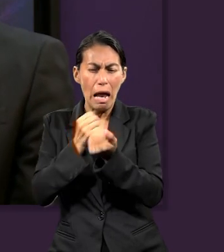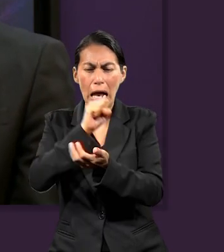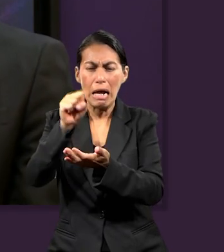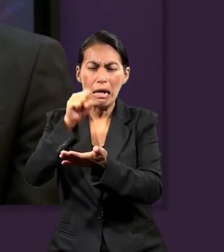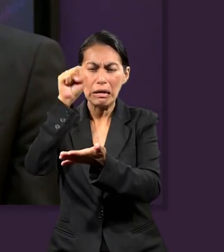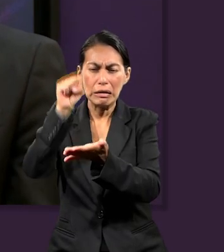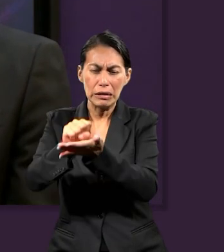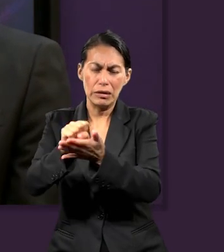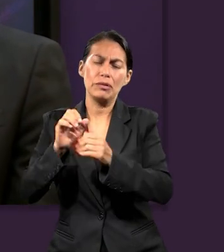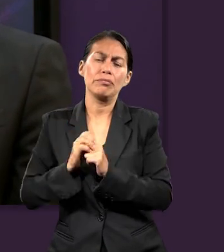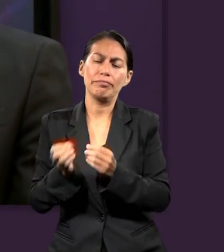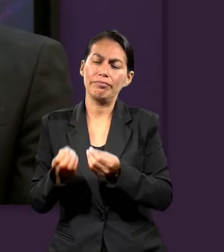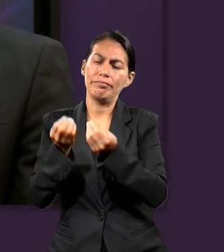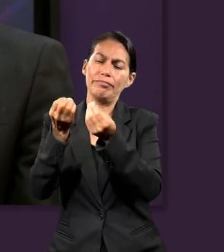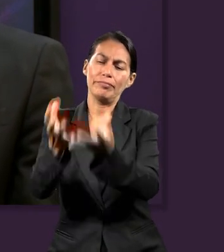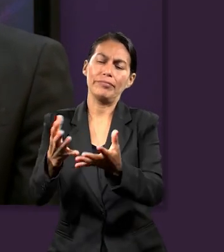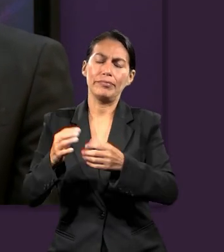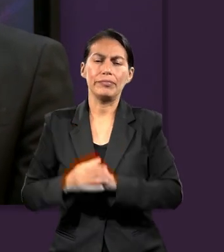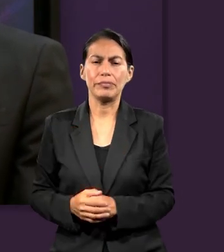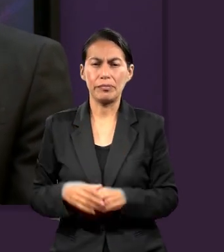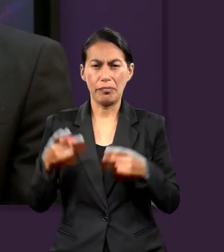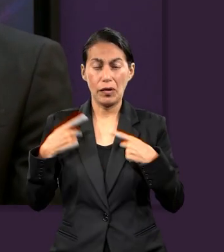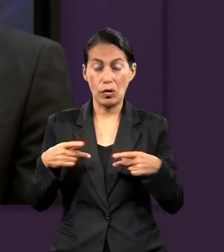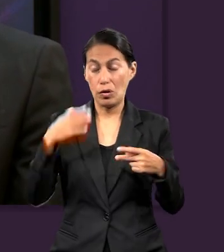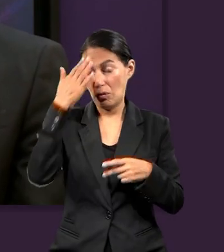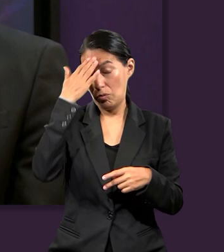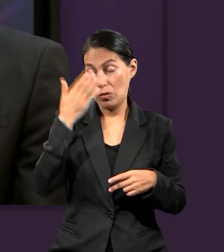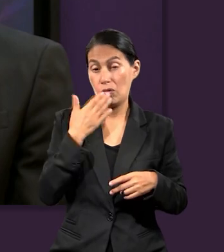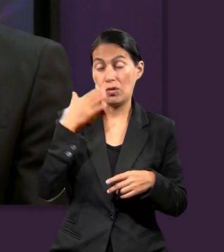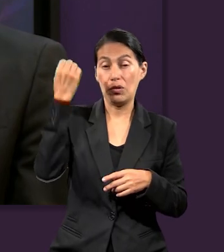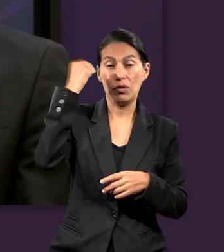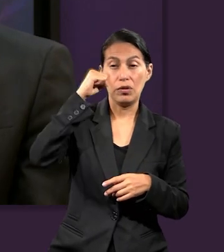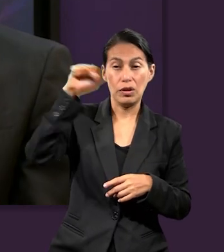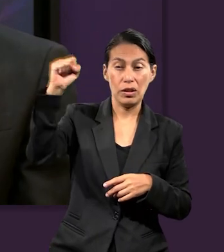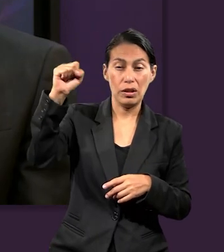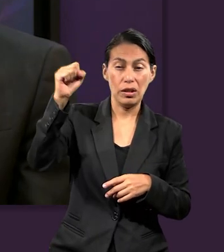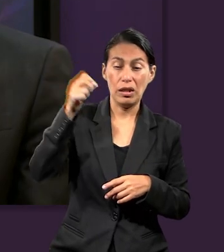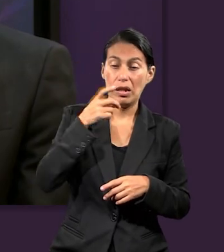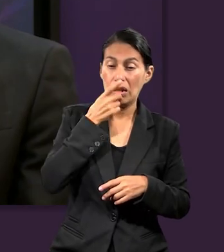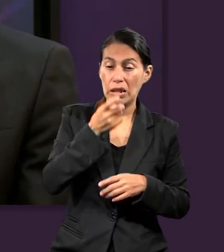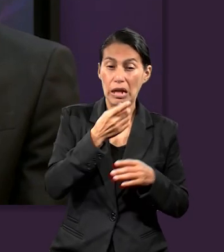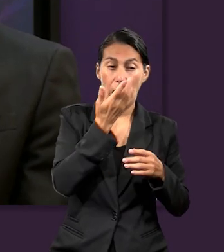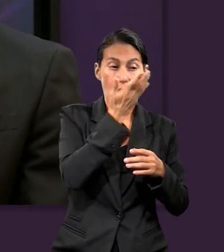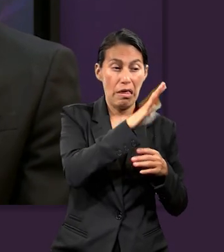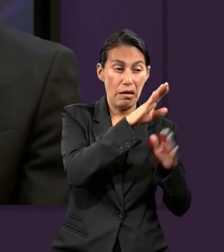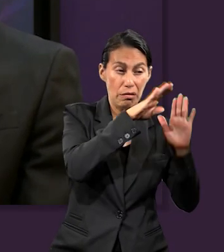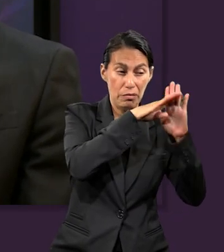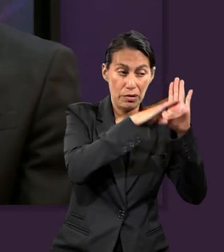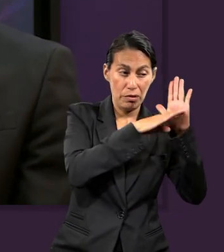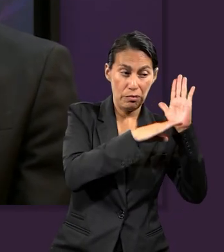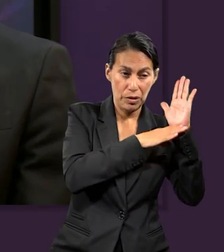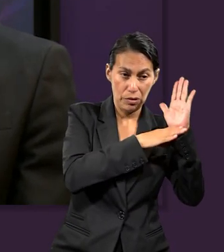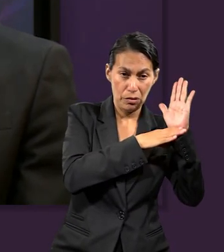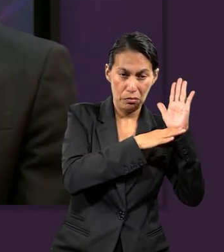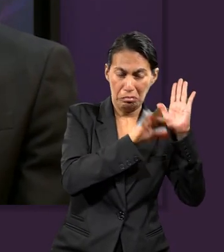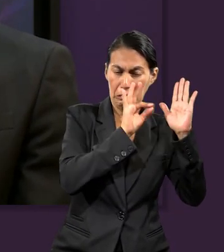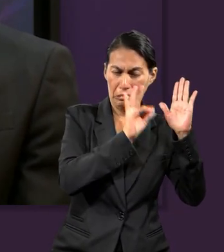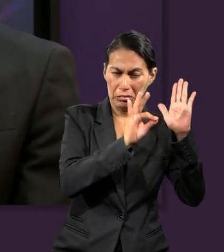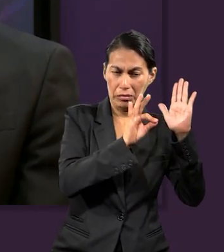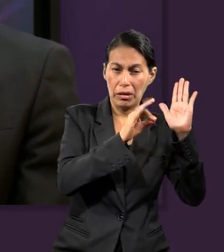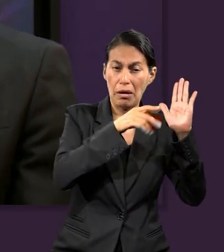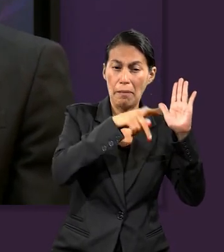la lección comentaba y eruditos han comentado de que del decálogo los otros nueve mandamientos